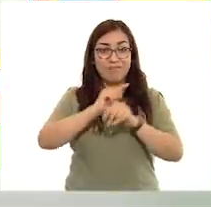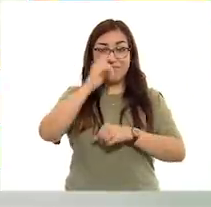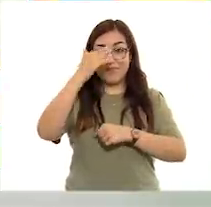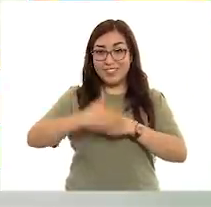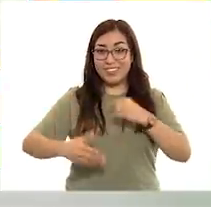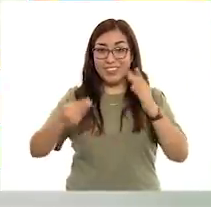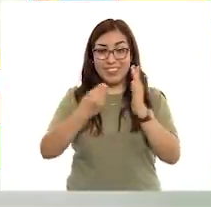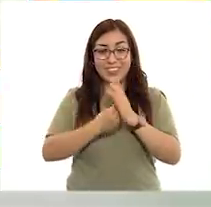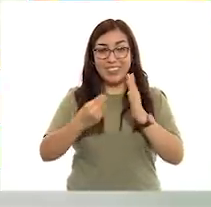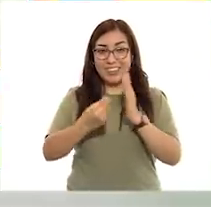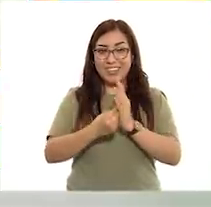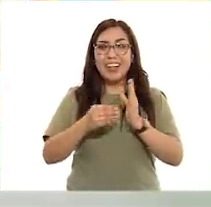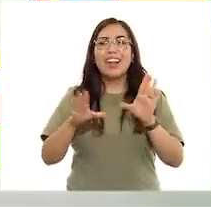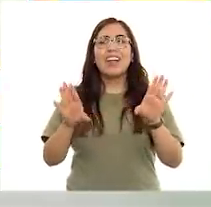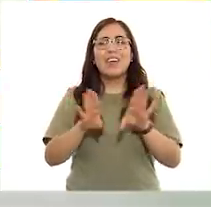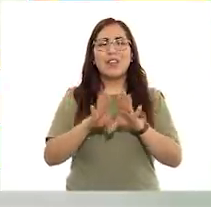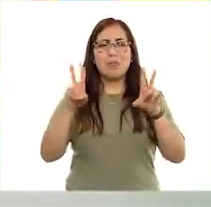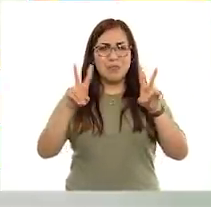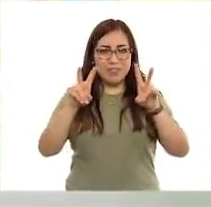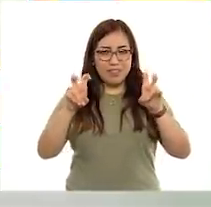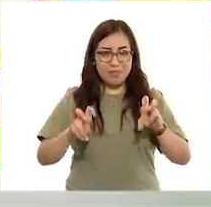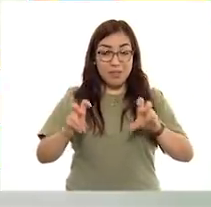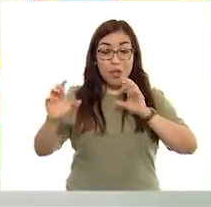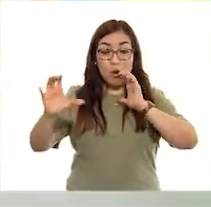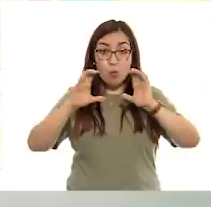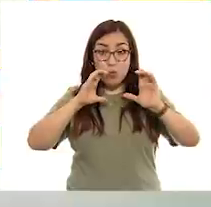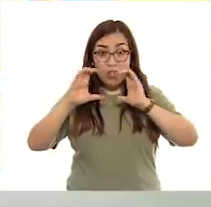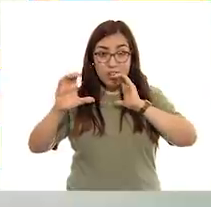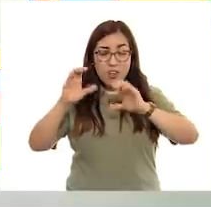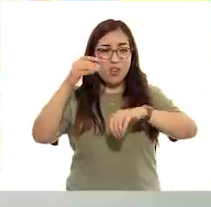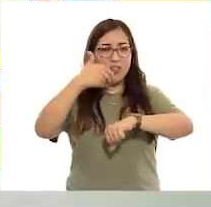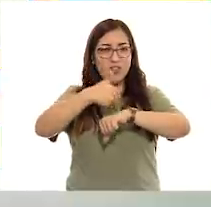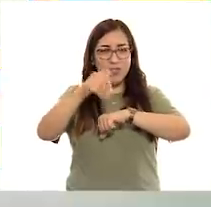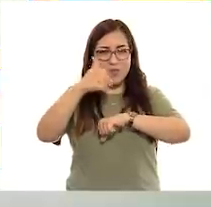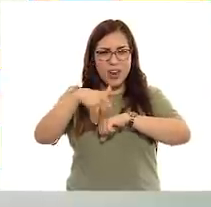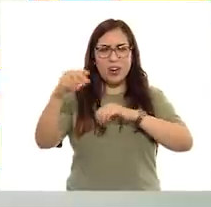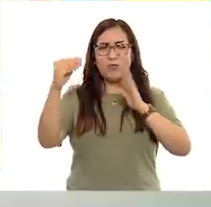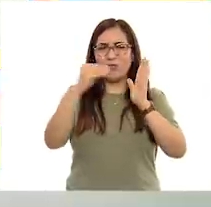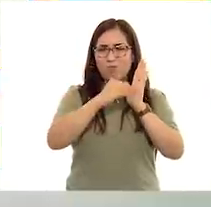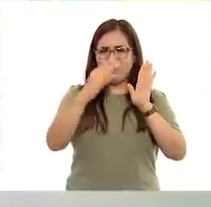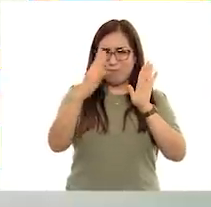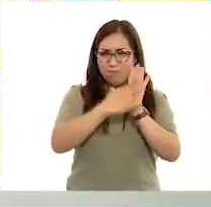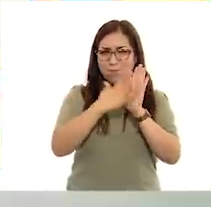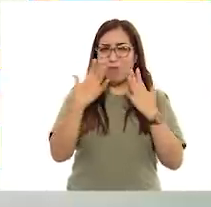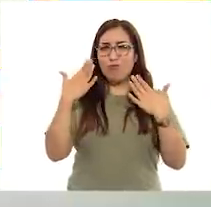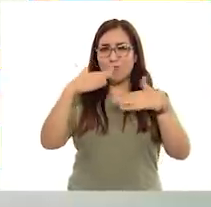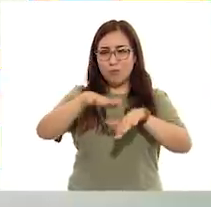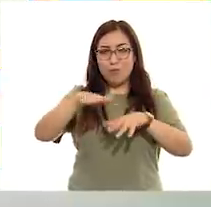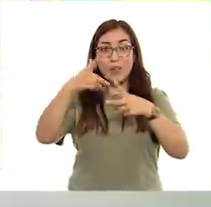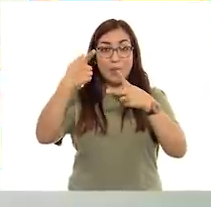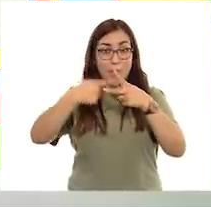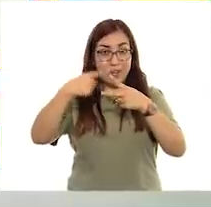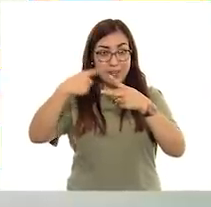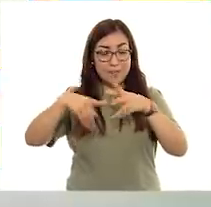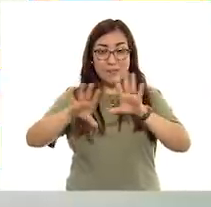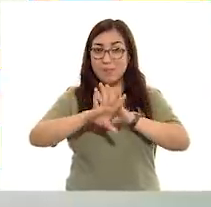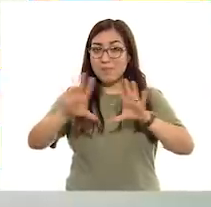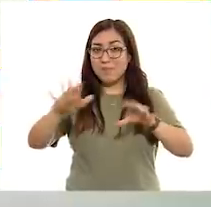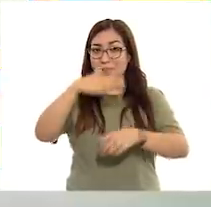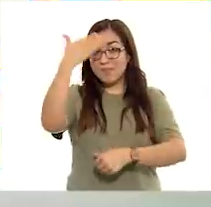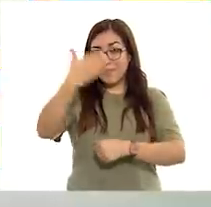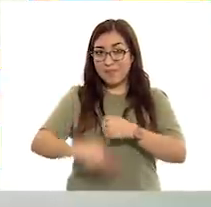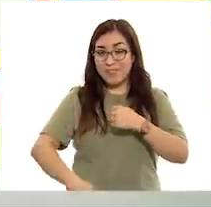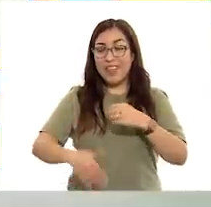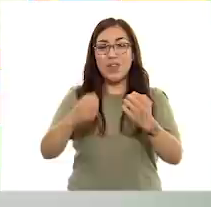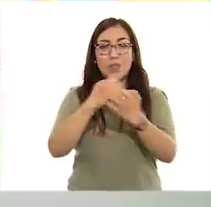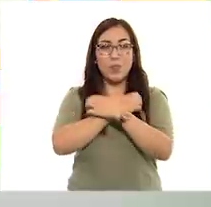terminado con Comunico y Registro cantidades de pensamiento matemático. Y así concluimos educación preescolar,